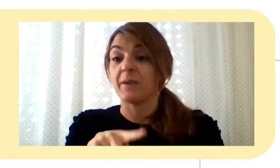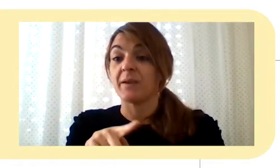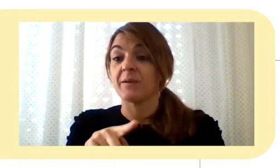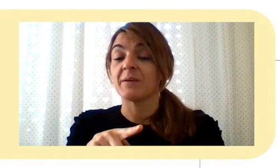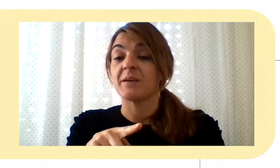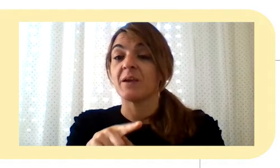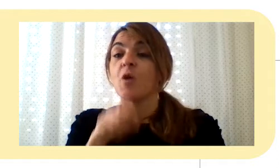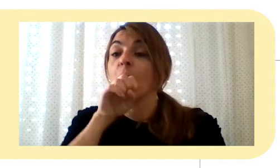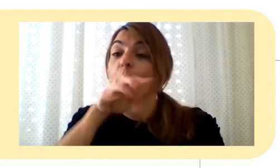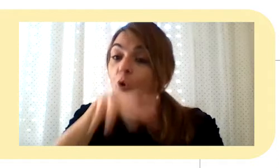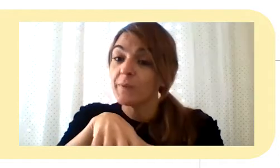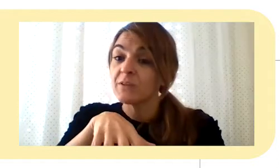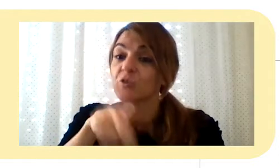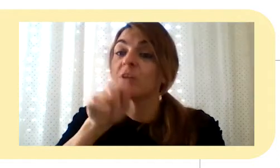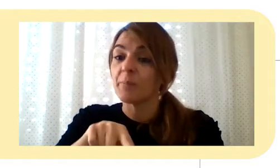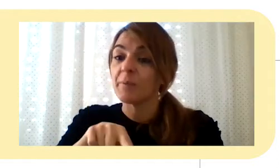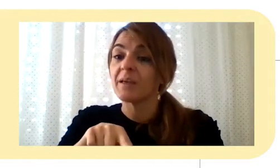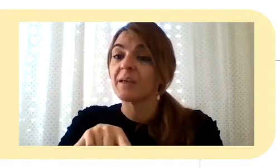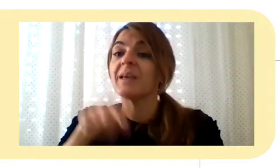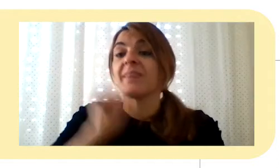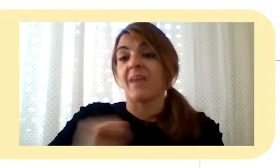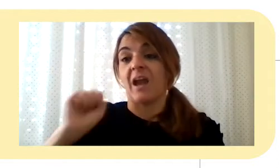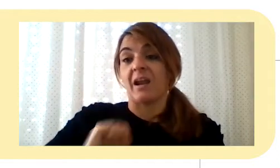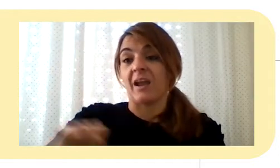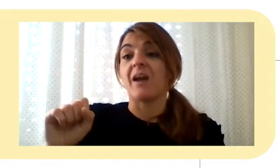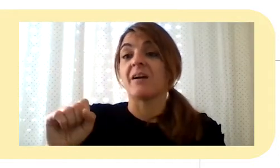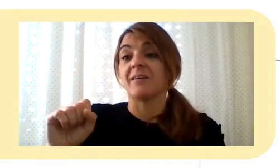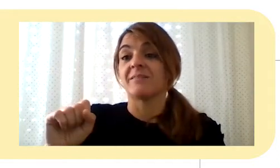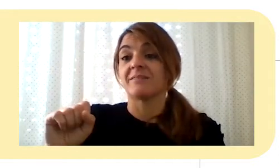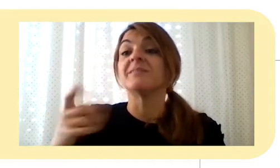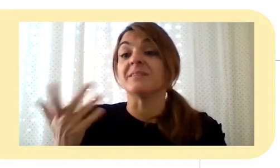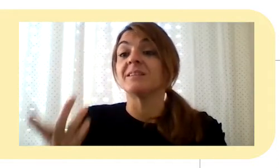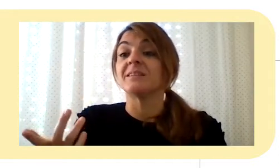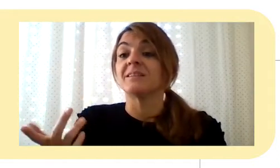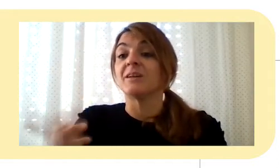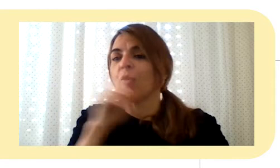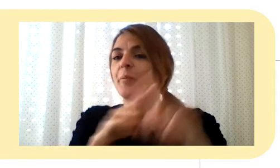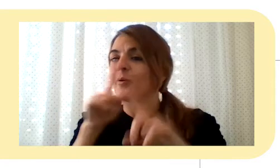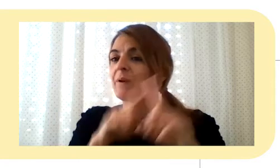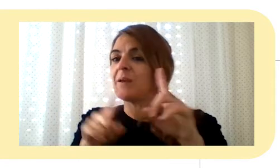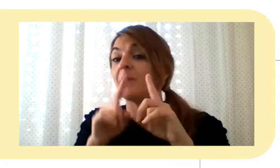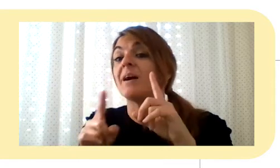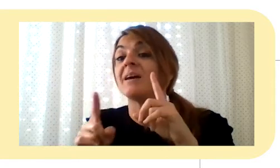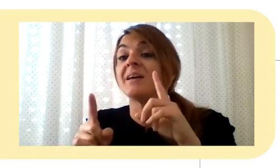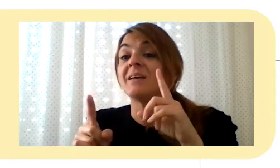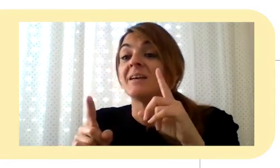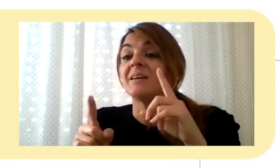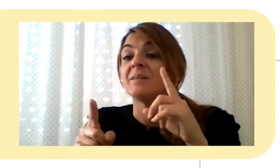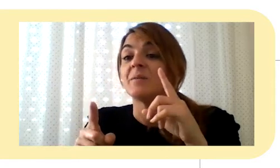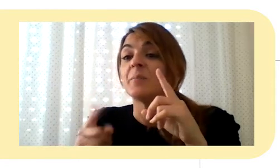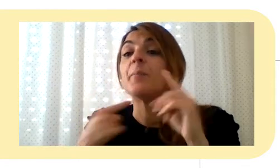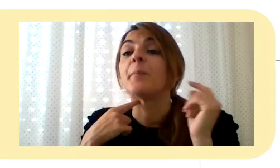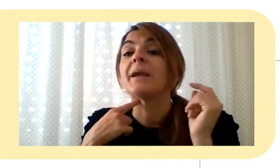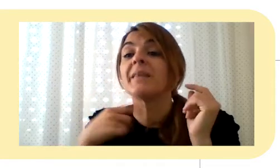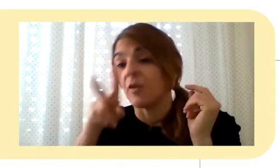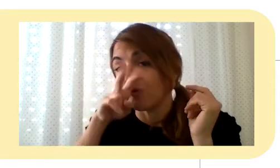más vómitos sobre todo y más diarreas, más problemas de pérdida de olfato y pérdida